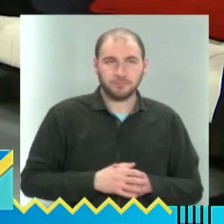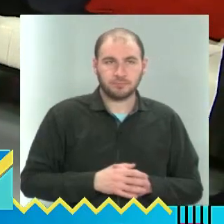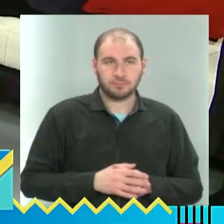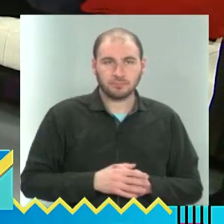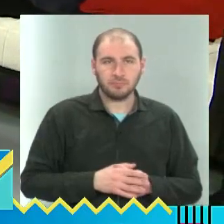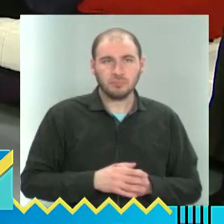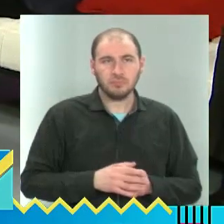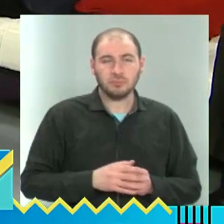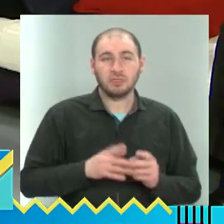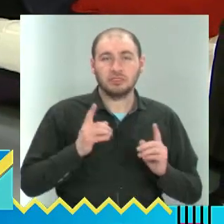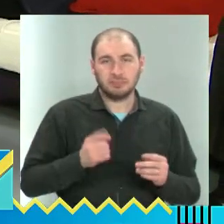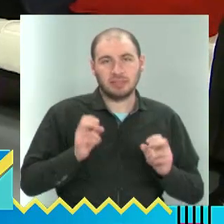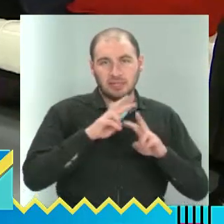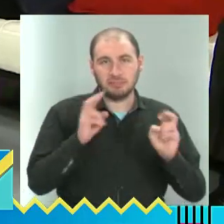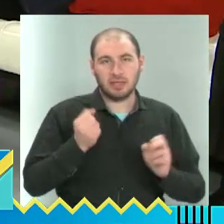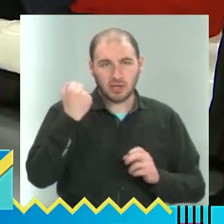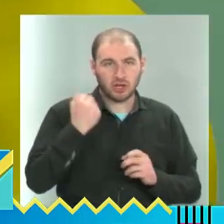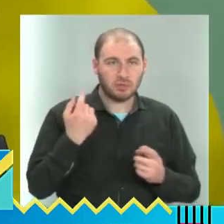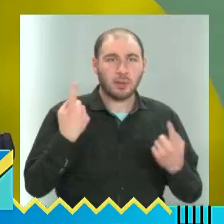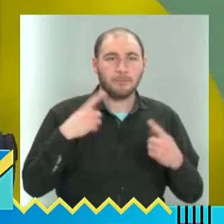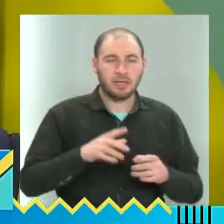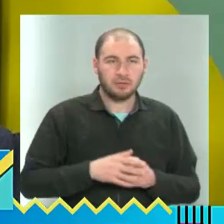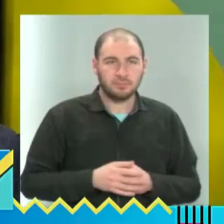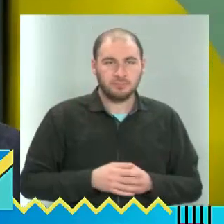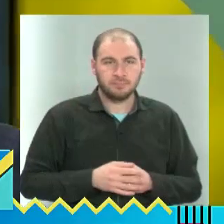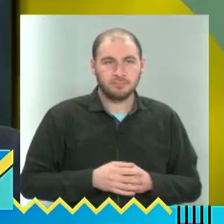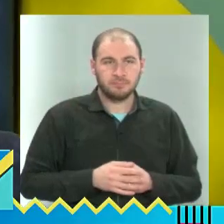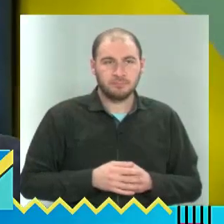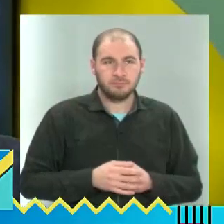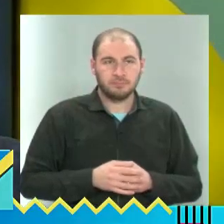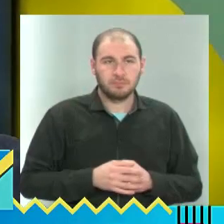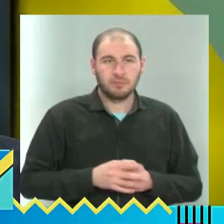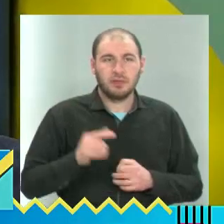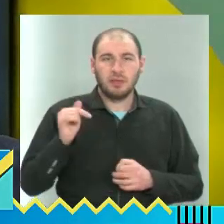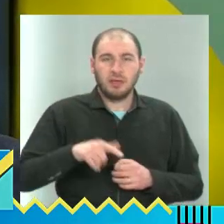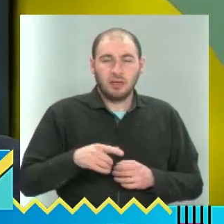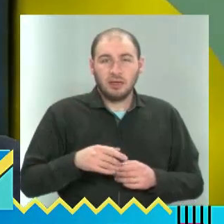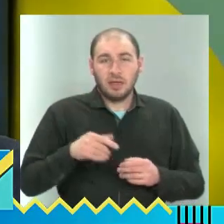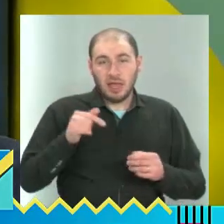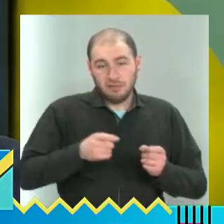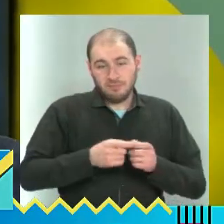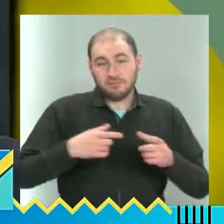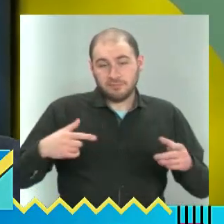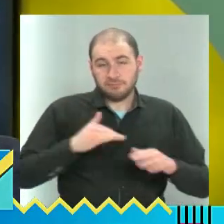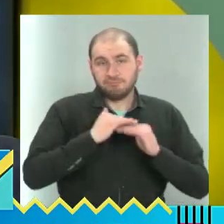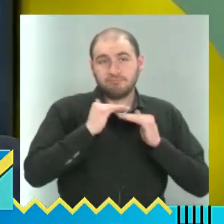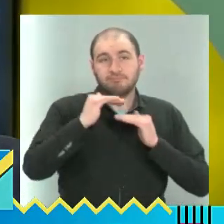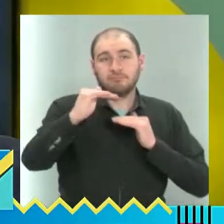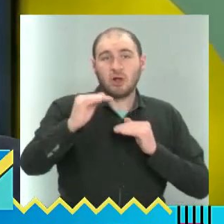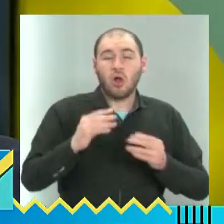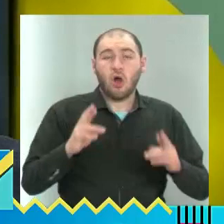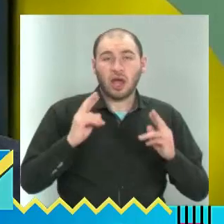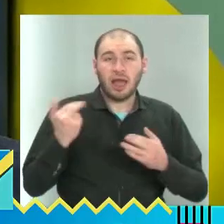por supuesto y económico, ¿no? Pero bueno, creo que estamos en esa línea de crecimiento y ojalá que